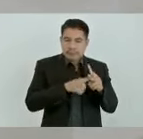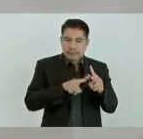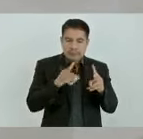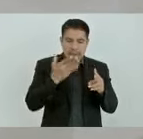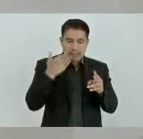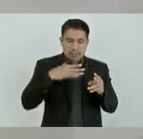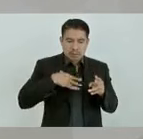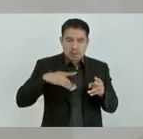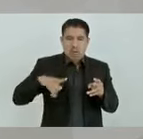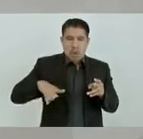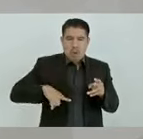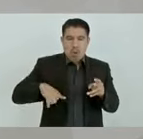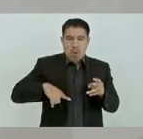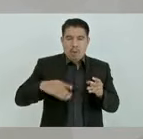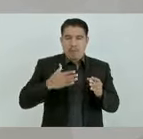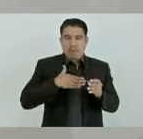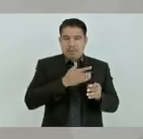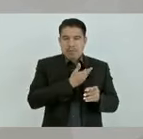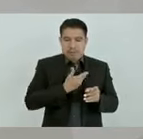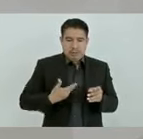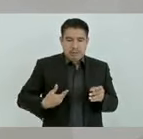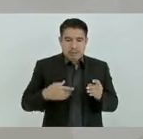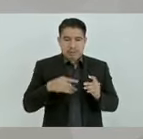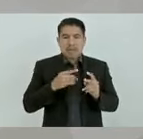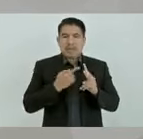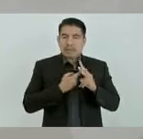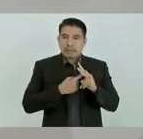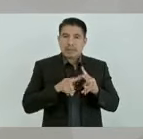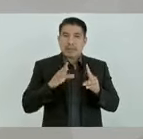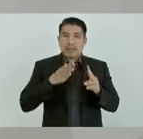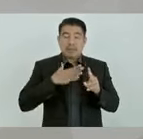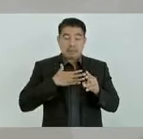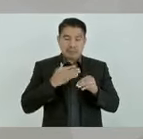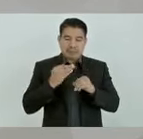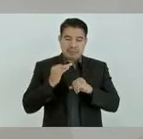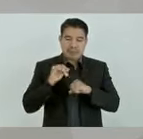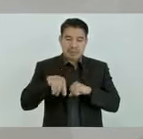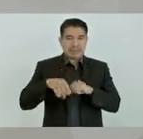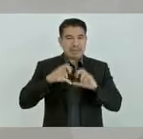un trato preferente, de especial.